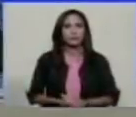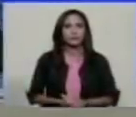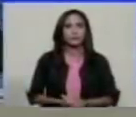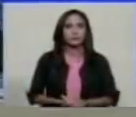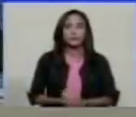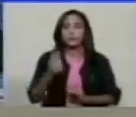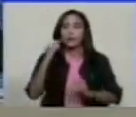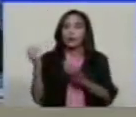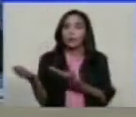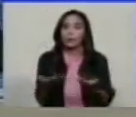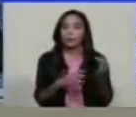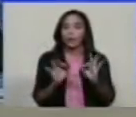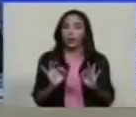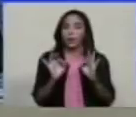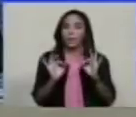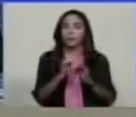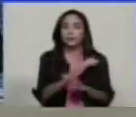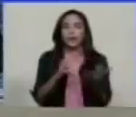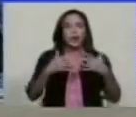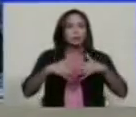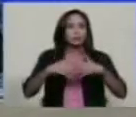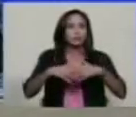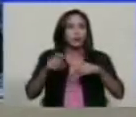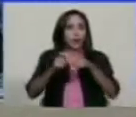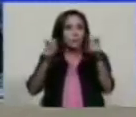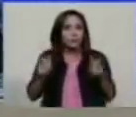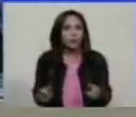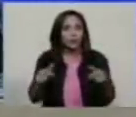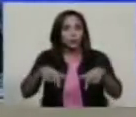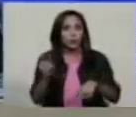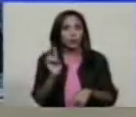invitados especiales, empresarios venezolanos,